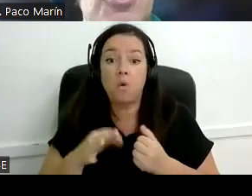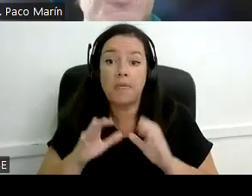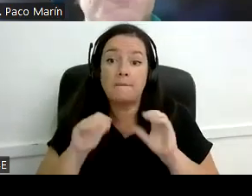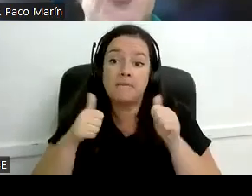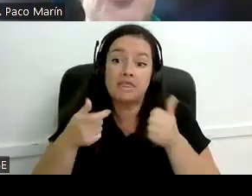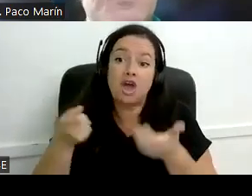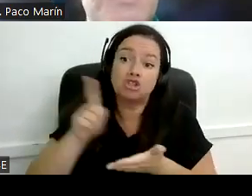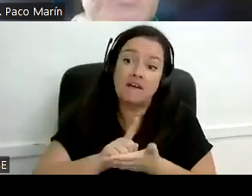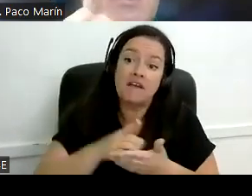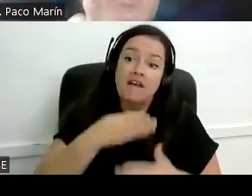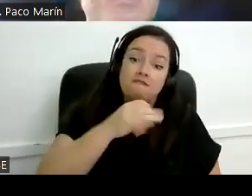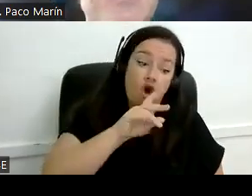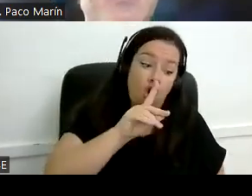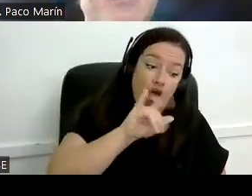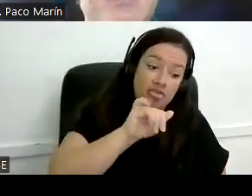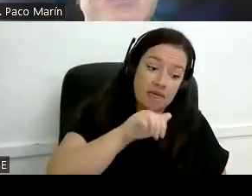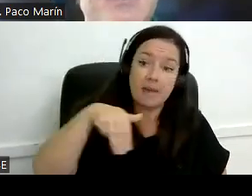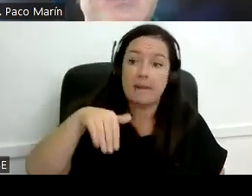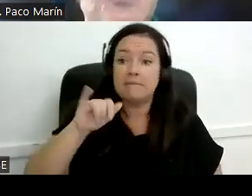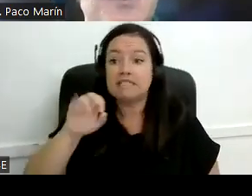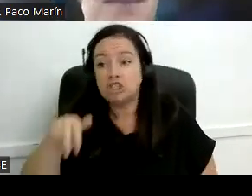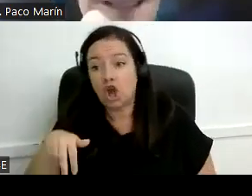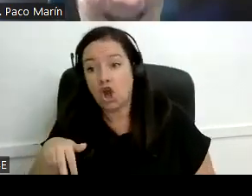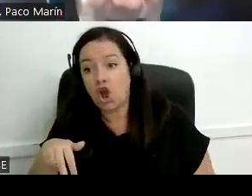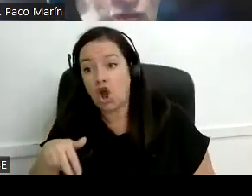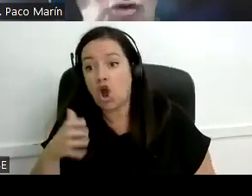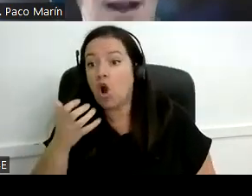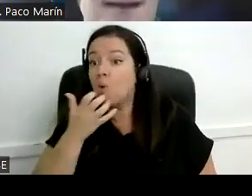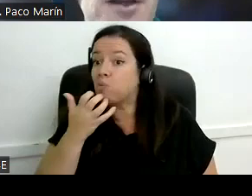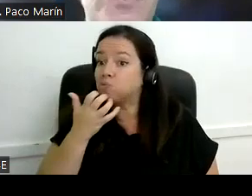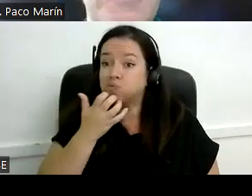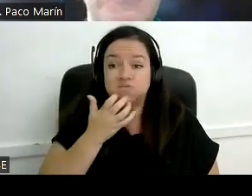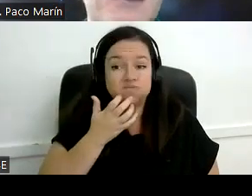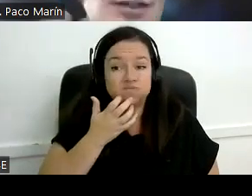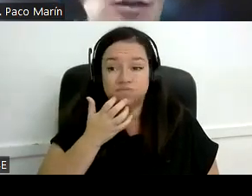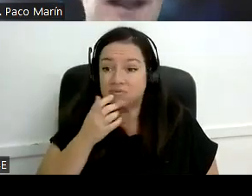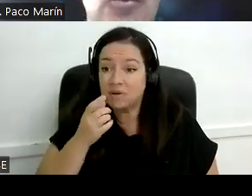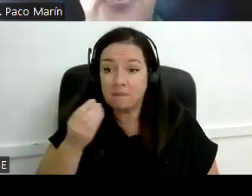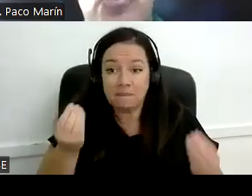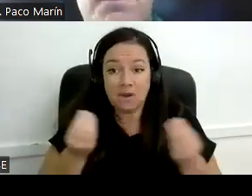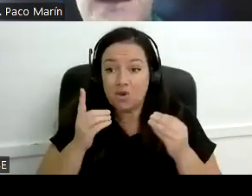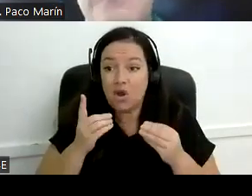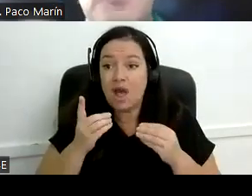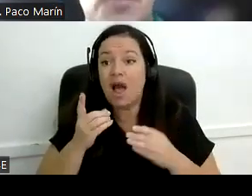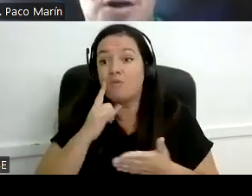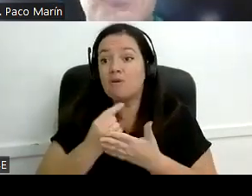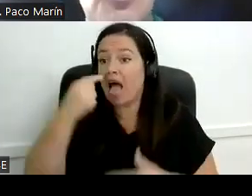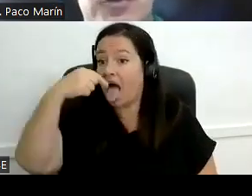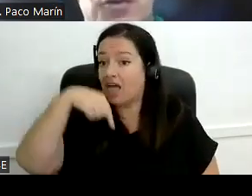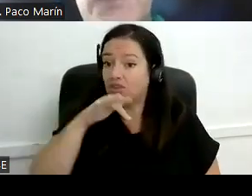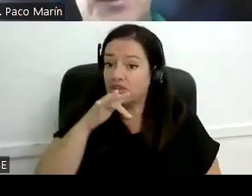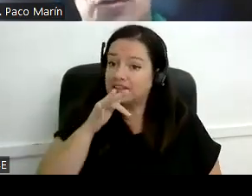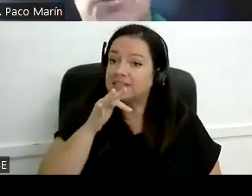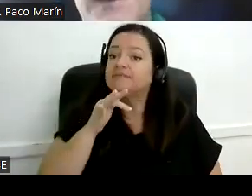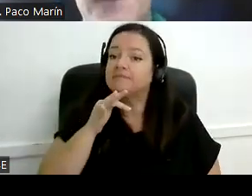de nuevo con el Body Mission, y si pese a eso no acaba de mejorar y no le han hecho la endoscopia, probablemente lo que